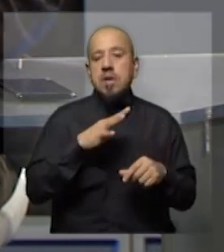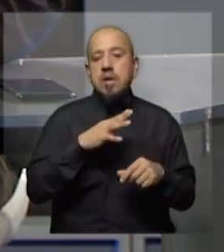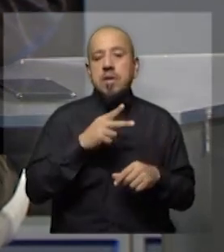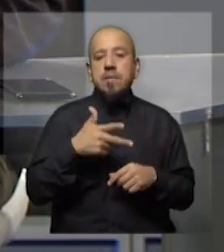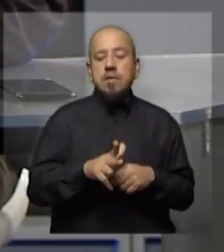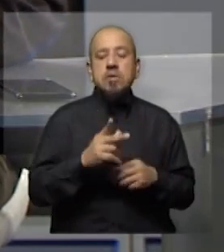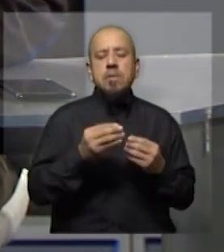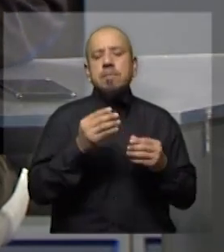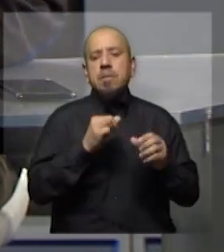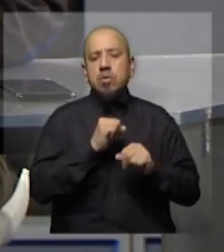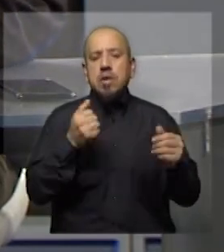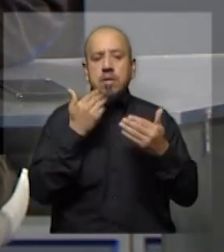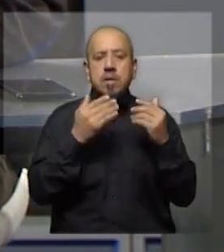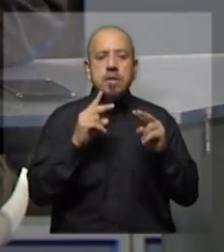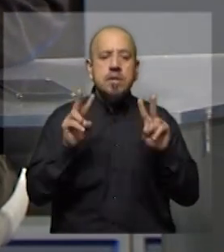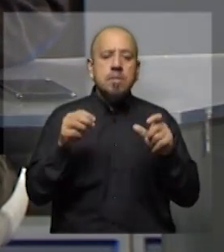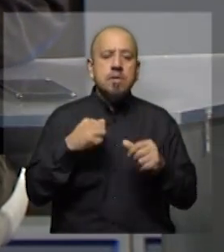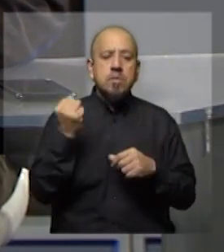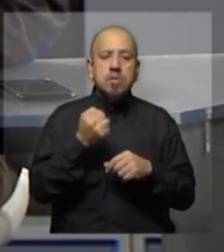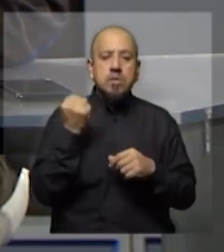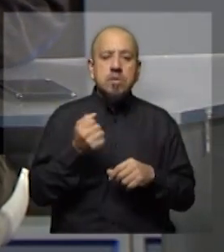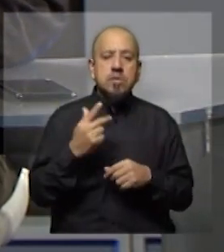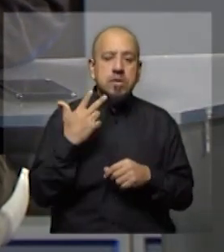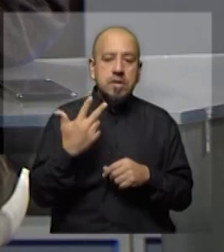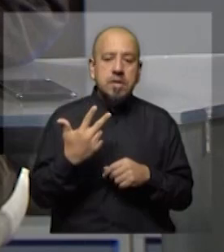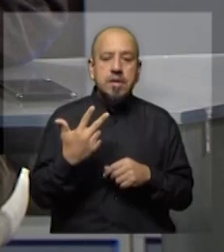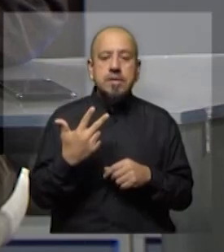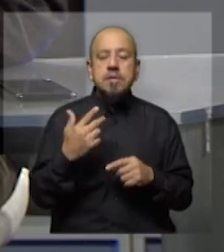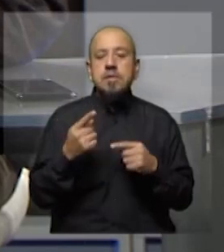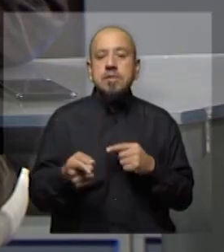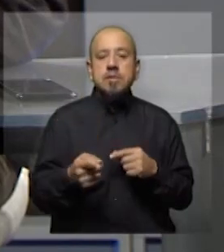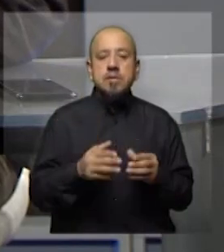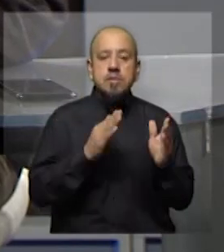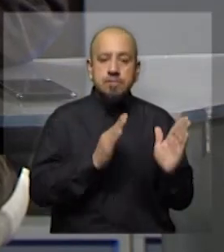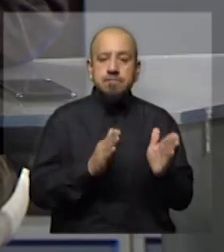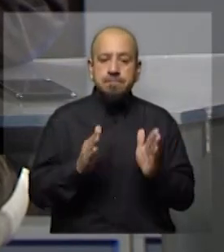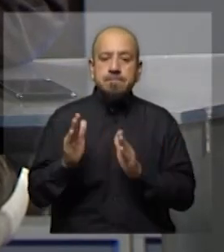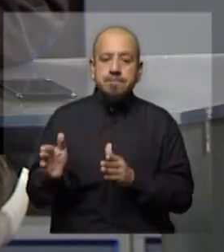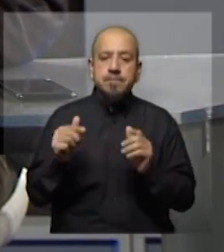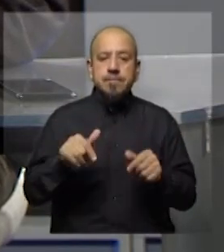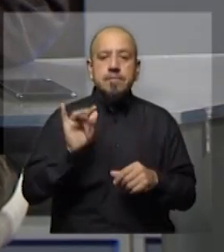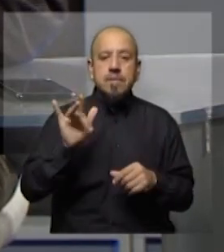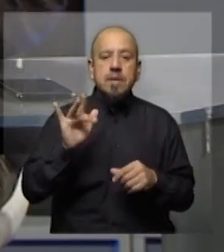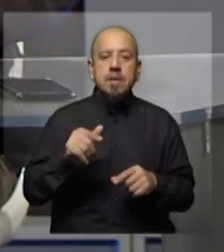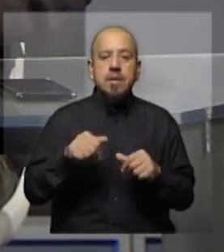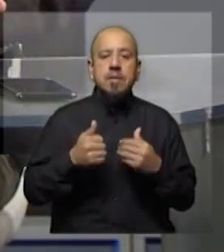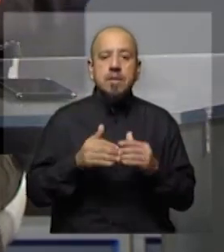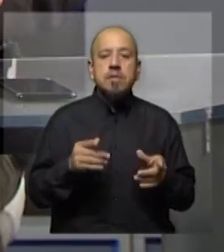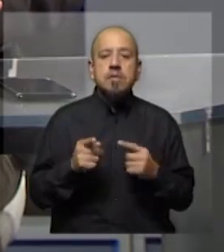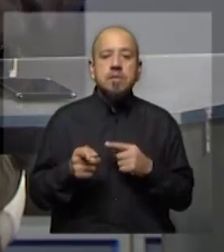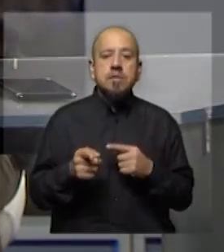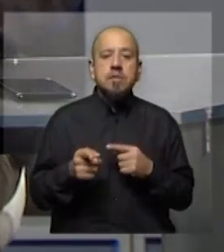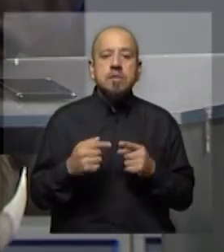fechas que nos dan excusa para hablar de cosas importantes serán tres programas entonces tres miércoles a partir de este momento y comenzando ya